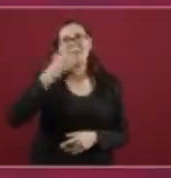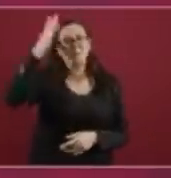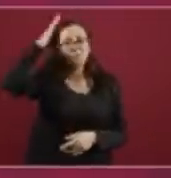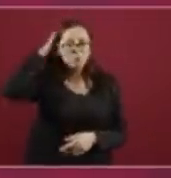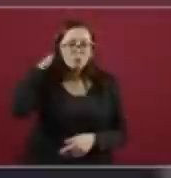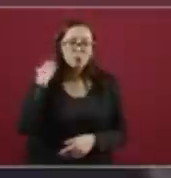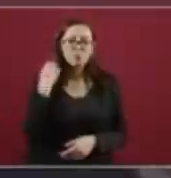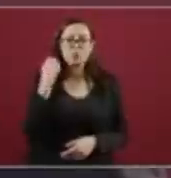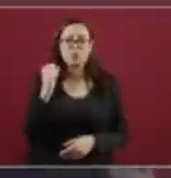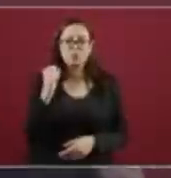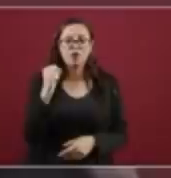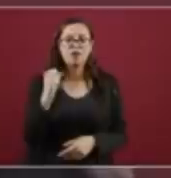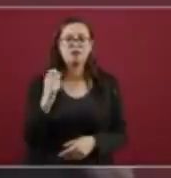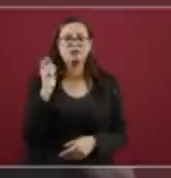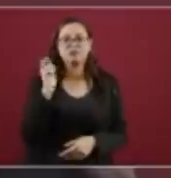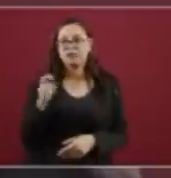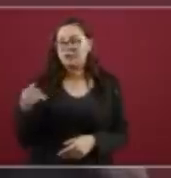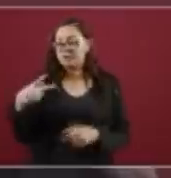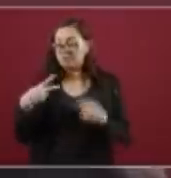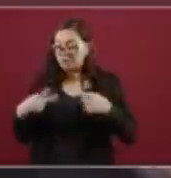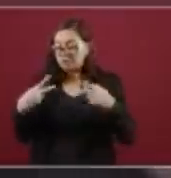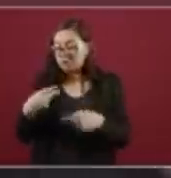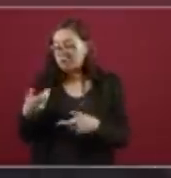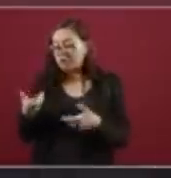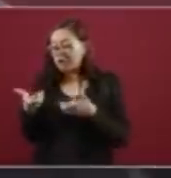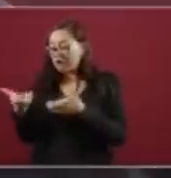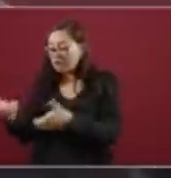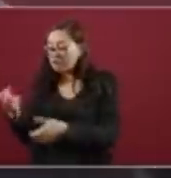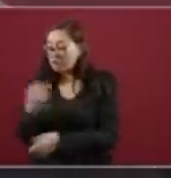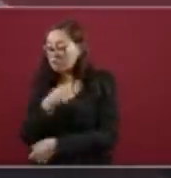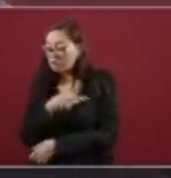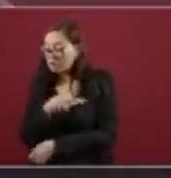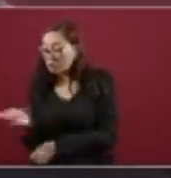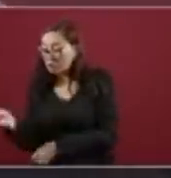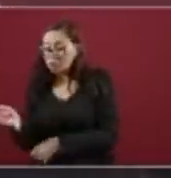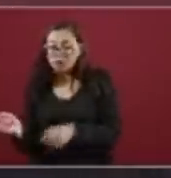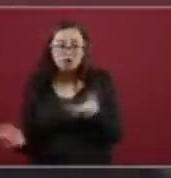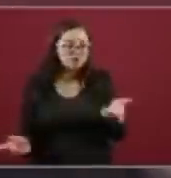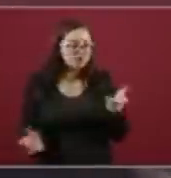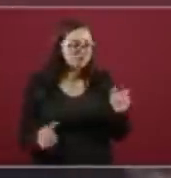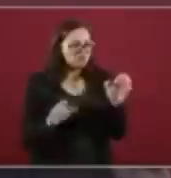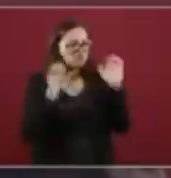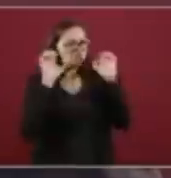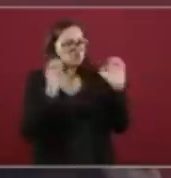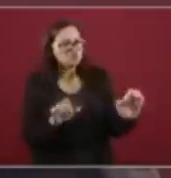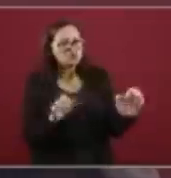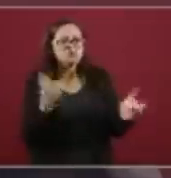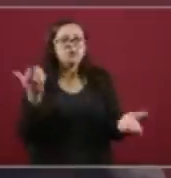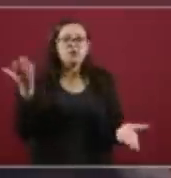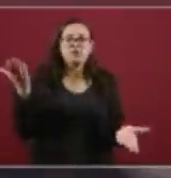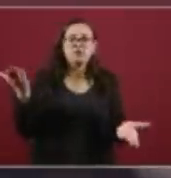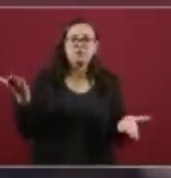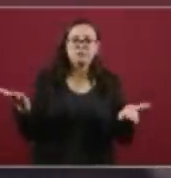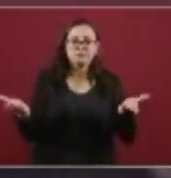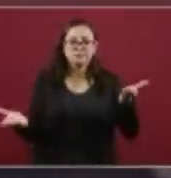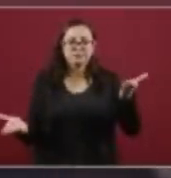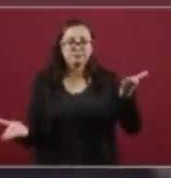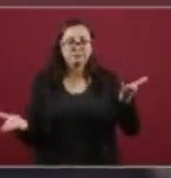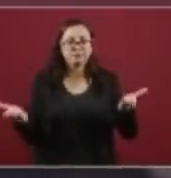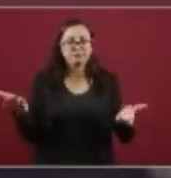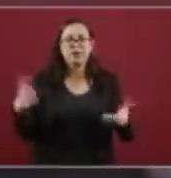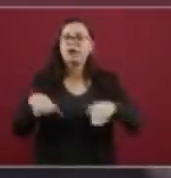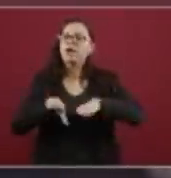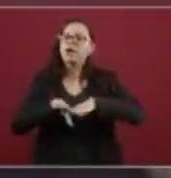la indigencia y la opulencia, que haya igualdad. Para eso es que estamos acabando con la